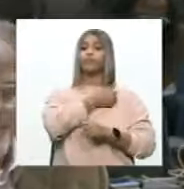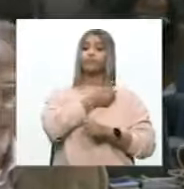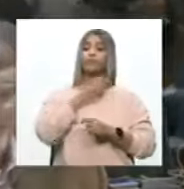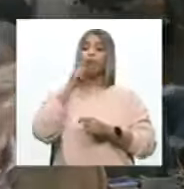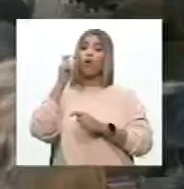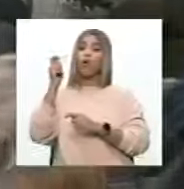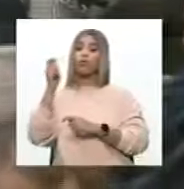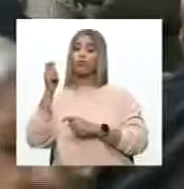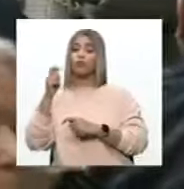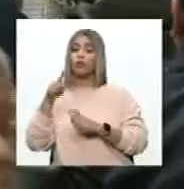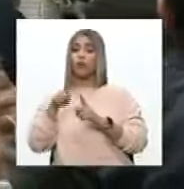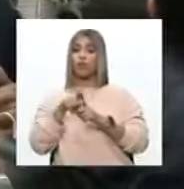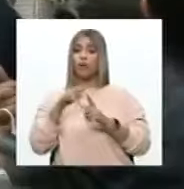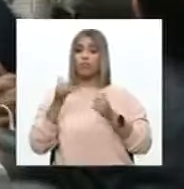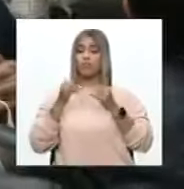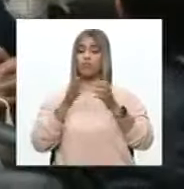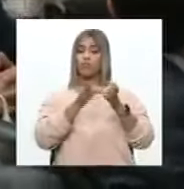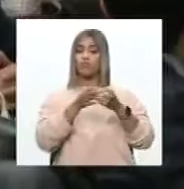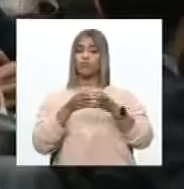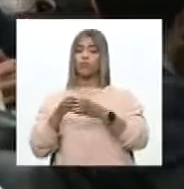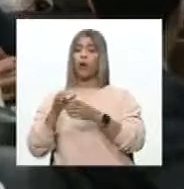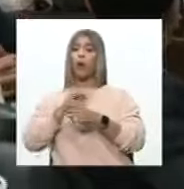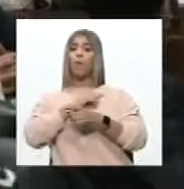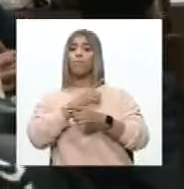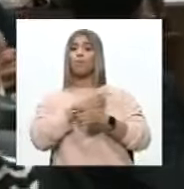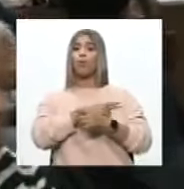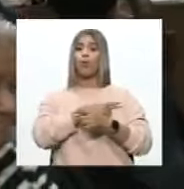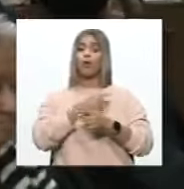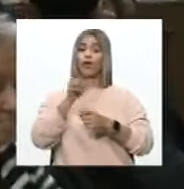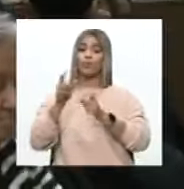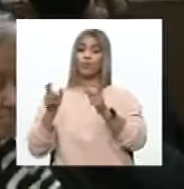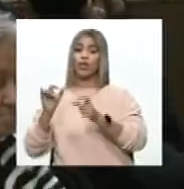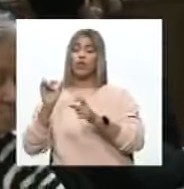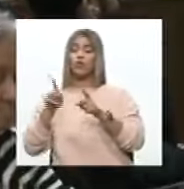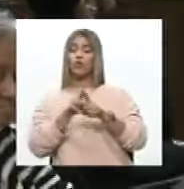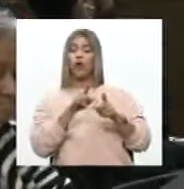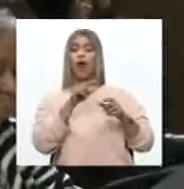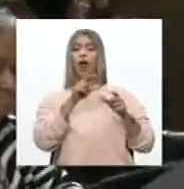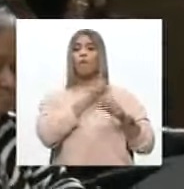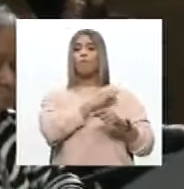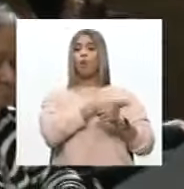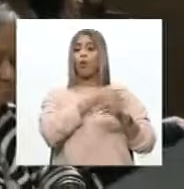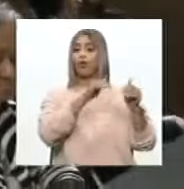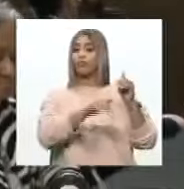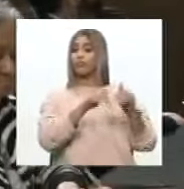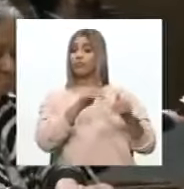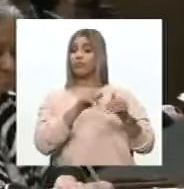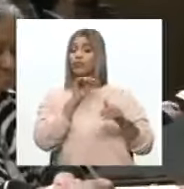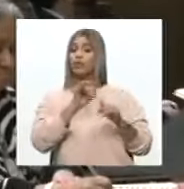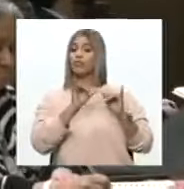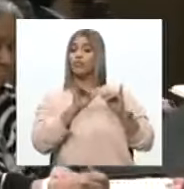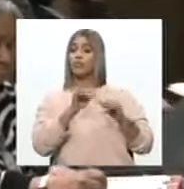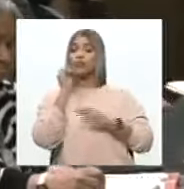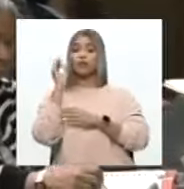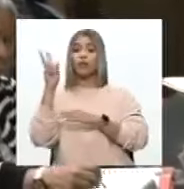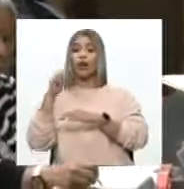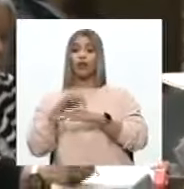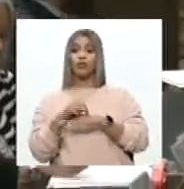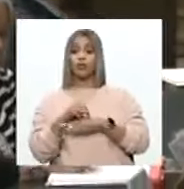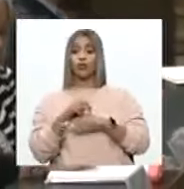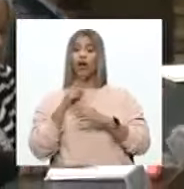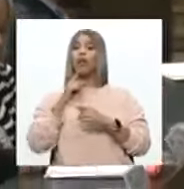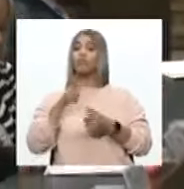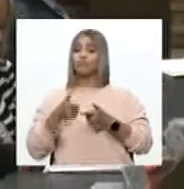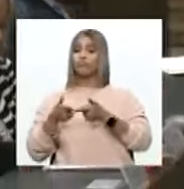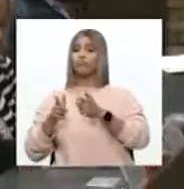ramas autónomas tanto al Poder Ciudadano como al Poder Electoral. En virtud de esto, la Asamblea Nacional, facultada